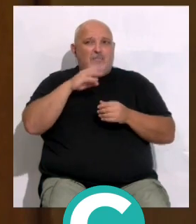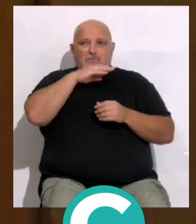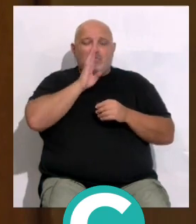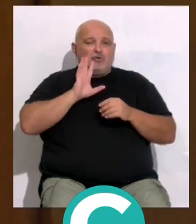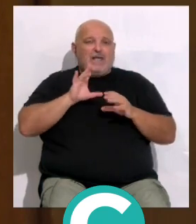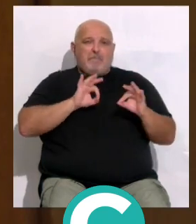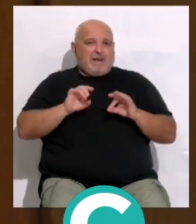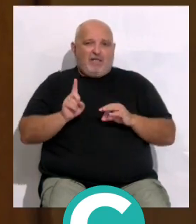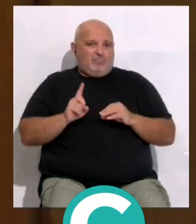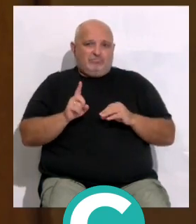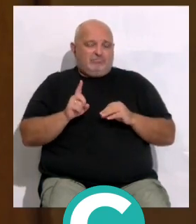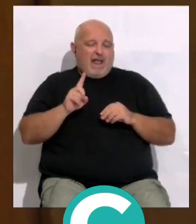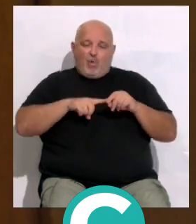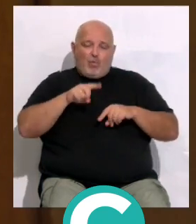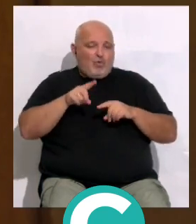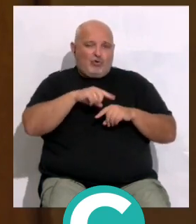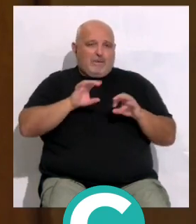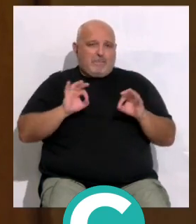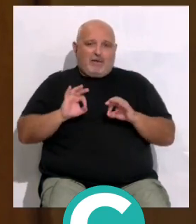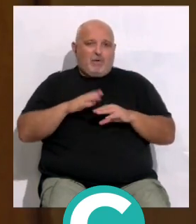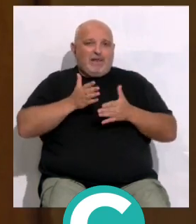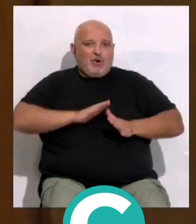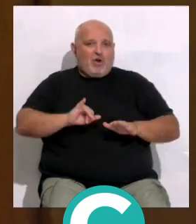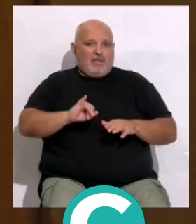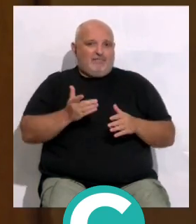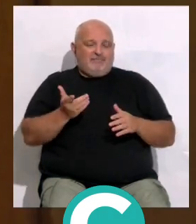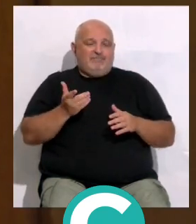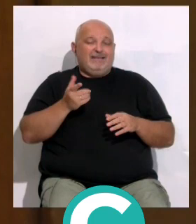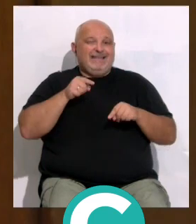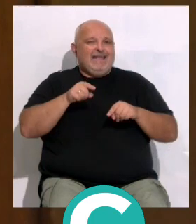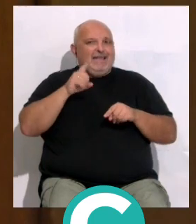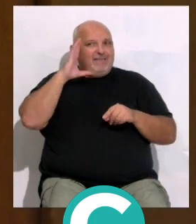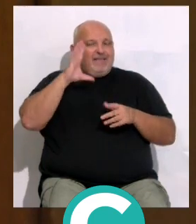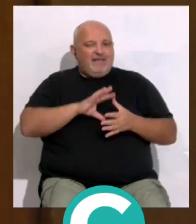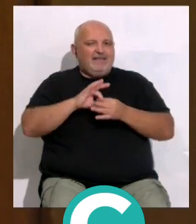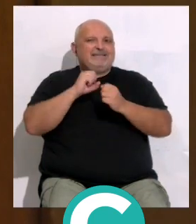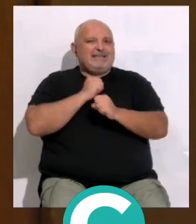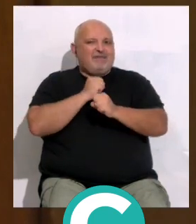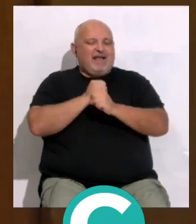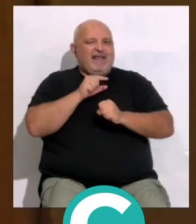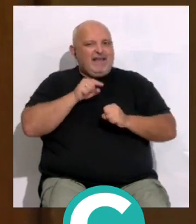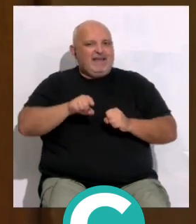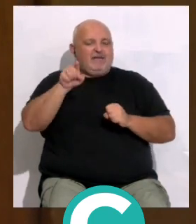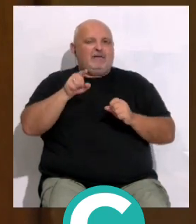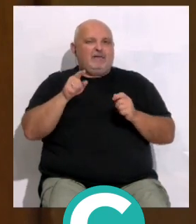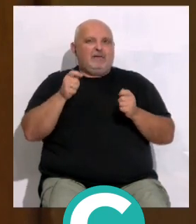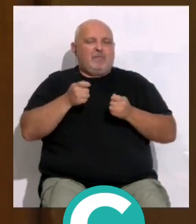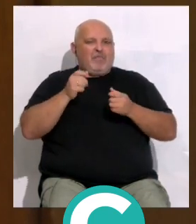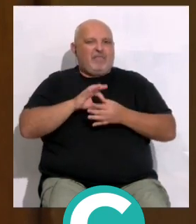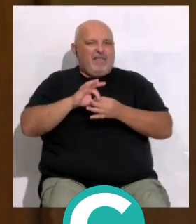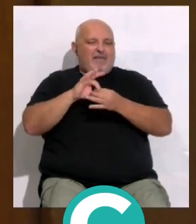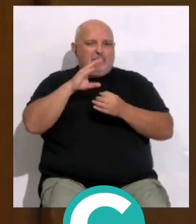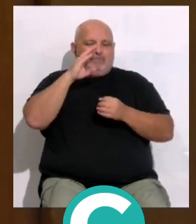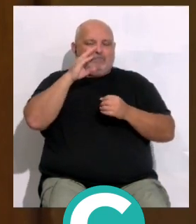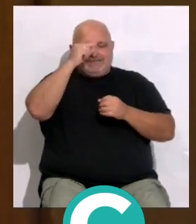están preparados, no estamos preparados cuando tenemos hijos, ¿no? Entonces yo creo que la idea es un poco trabajar en la promoción de la salud. Esto